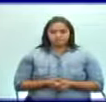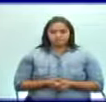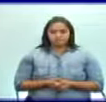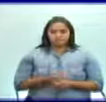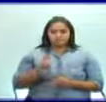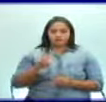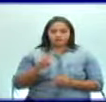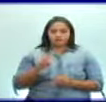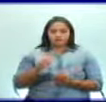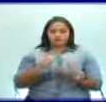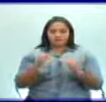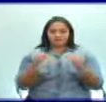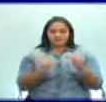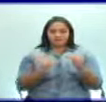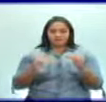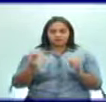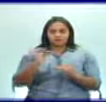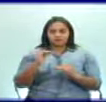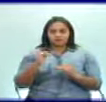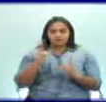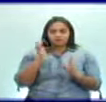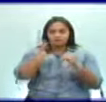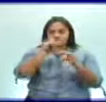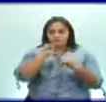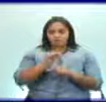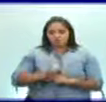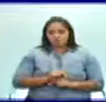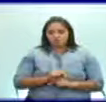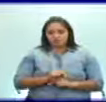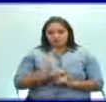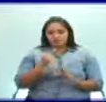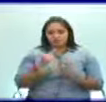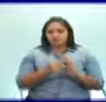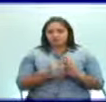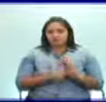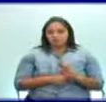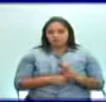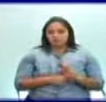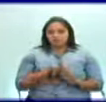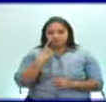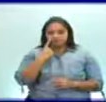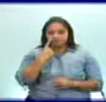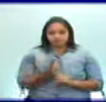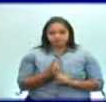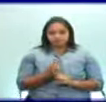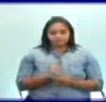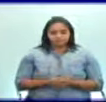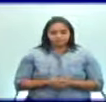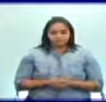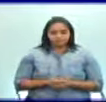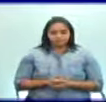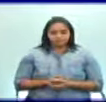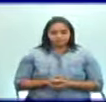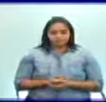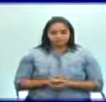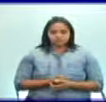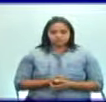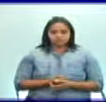valor mínimo y máximo no tiene. Estas propiedades aparecen de estas propiedades globales, o sea, las propiedades globales de esta